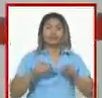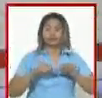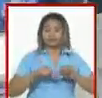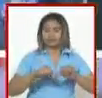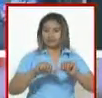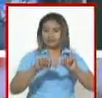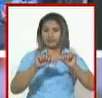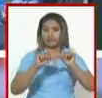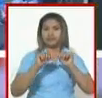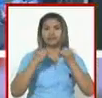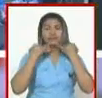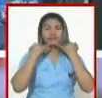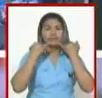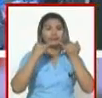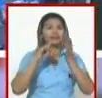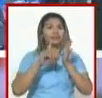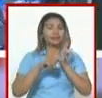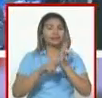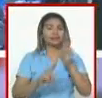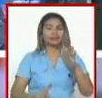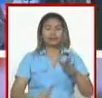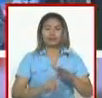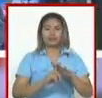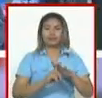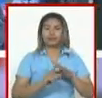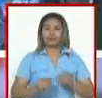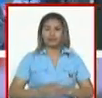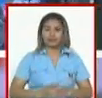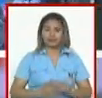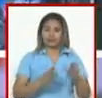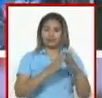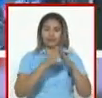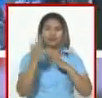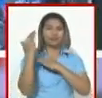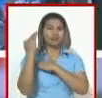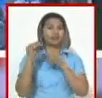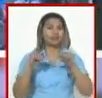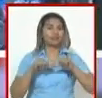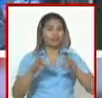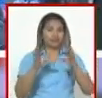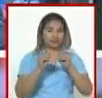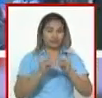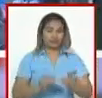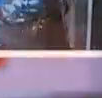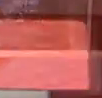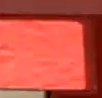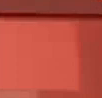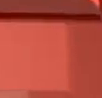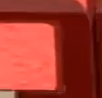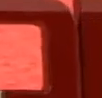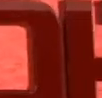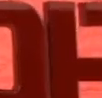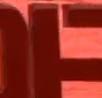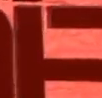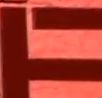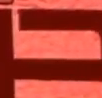seguimiento por supuesto a esta información que se ha generado aquí en la ciudad de santa cruz vamos a continuar con más